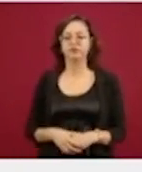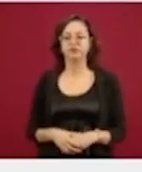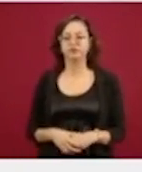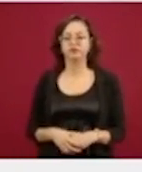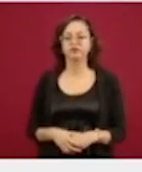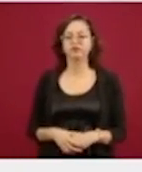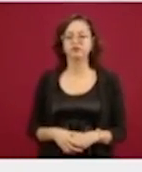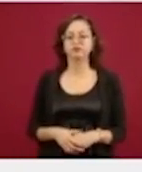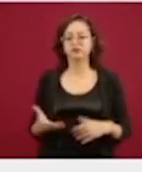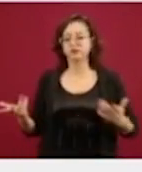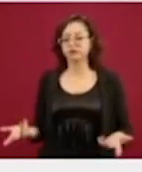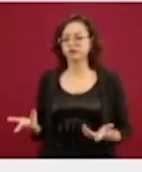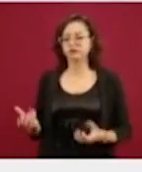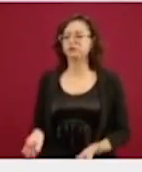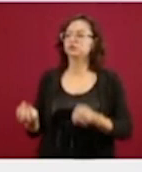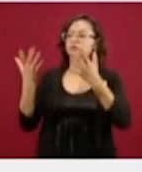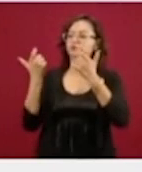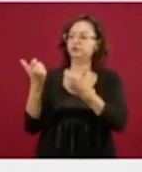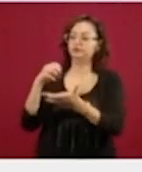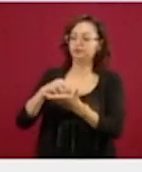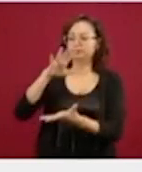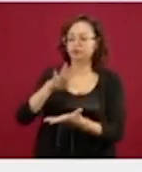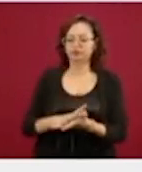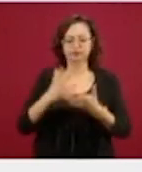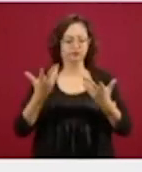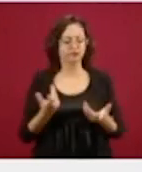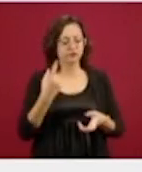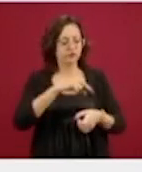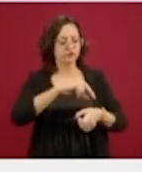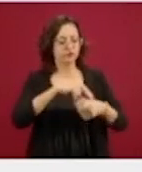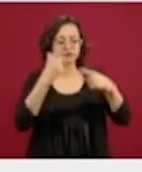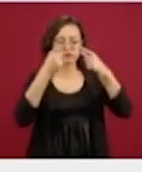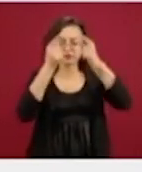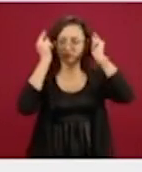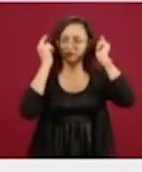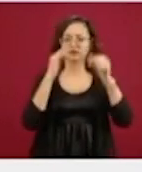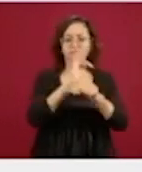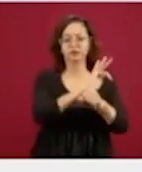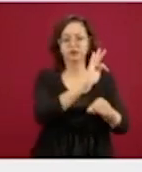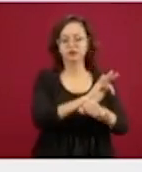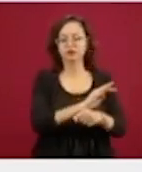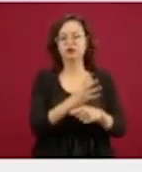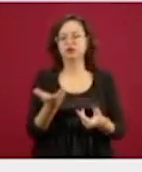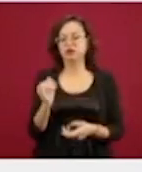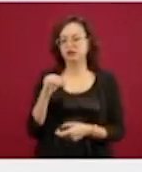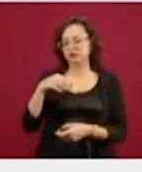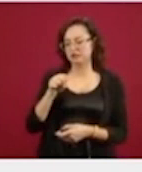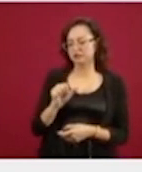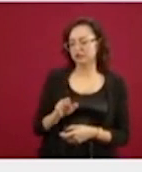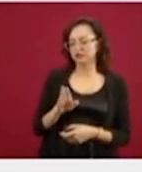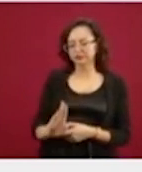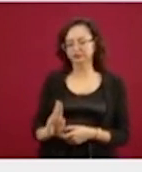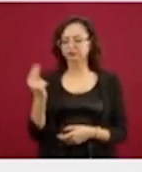MEECO para la adquisición del equipo de protección personal conforme a las necesidades enviadas por INSABI para todo el sector